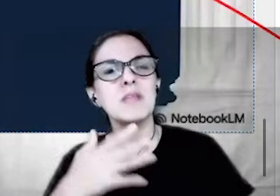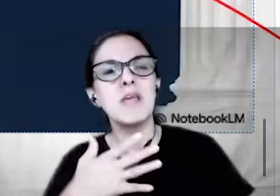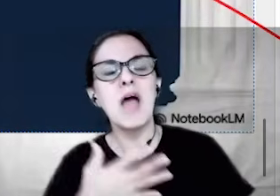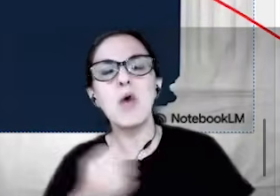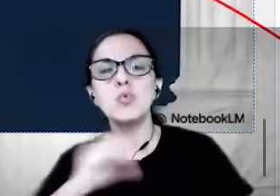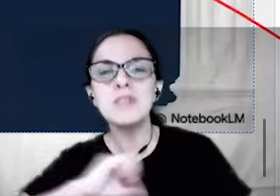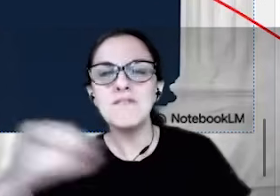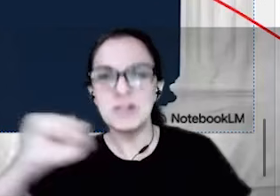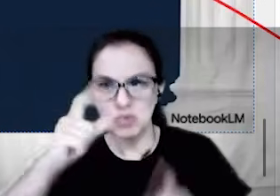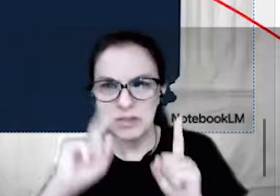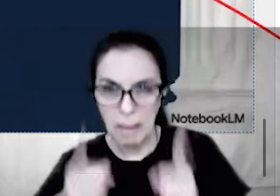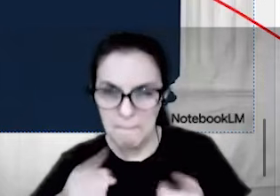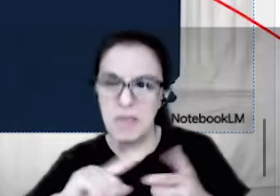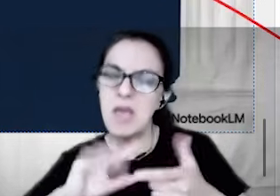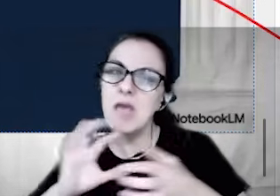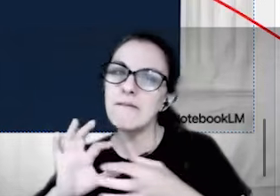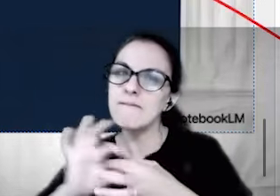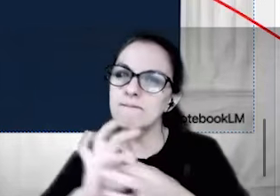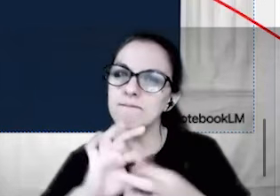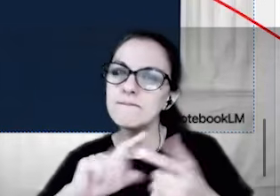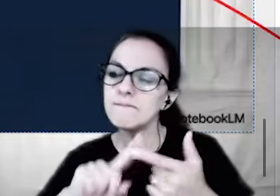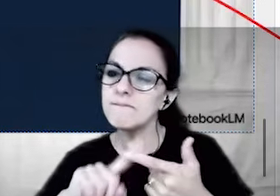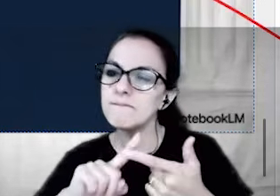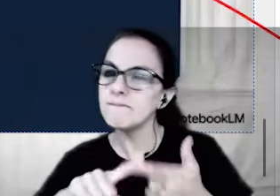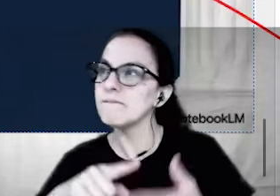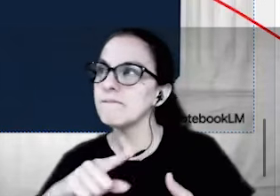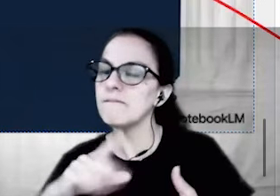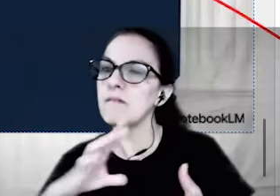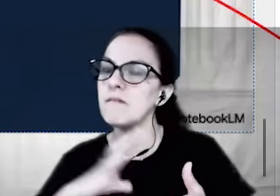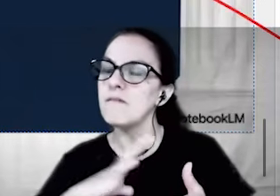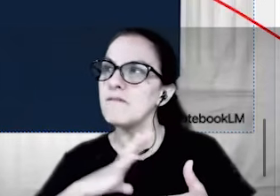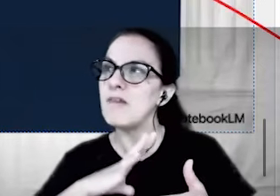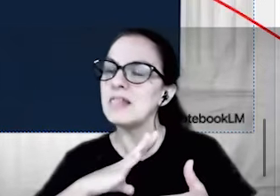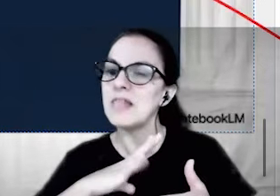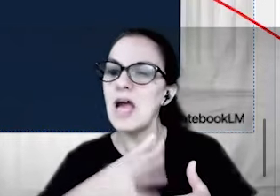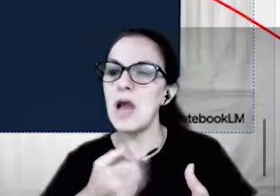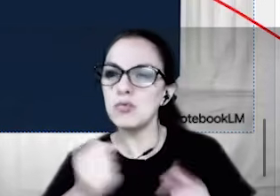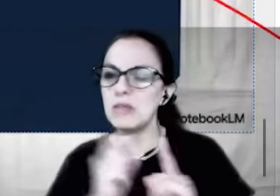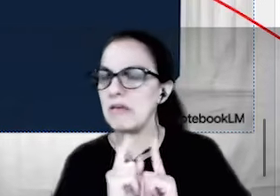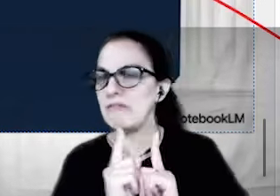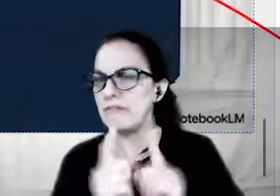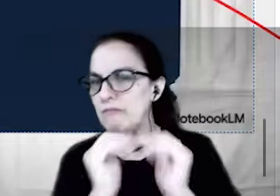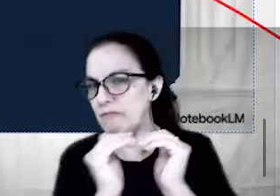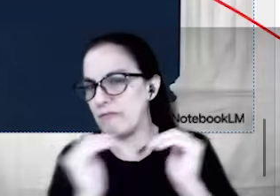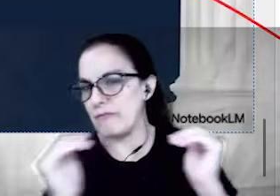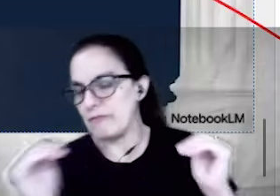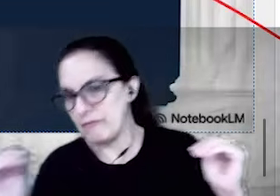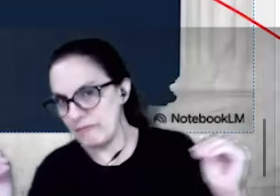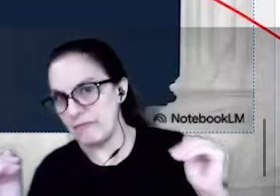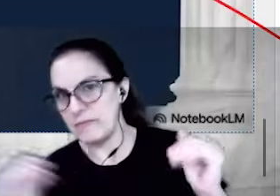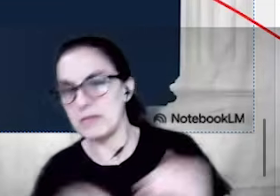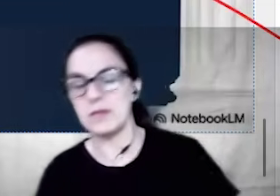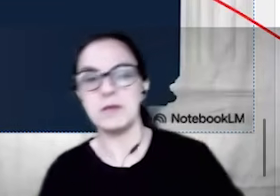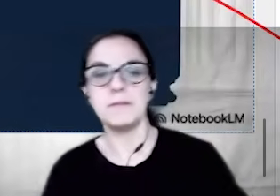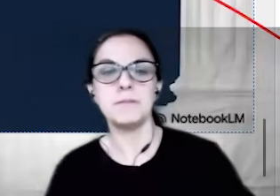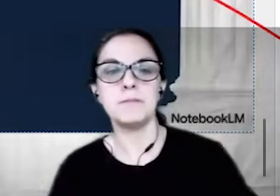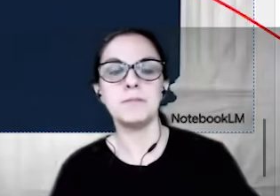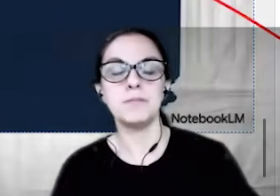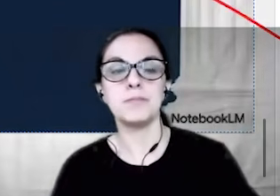también, donde tenemos que considerar el ajuste estático en materia del activo computable, el pasivo computable.